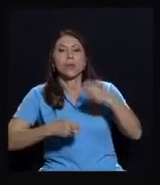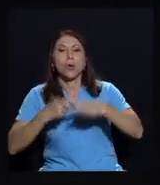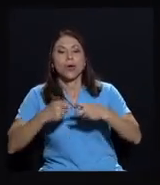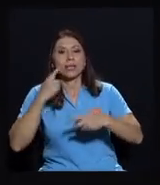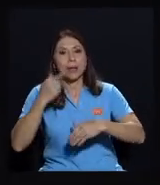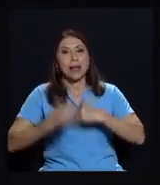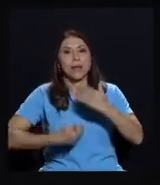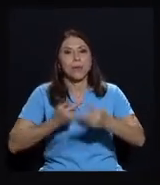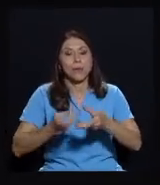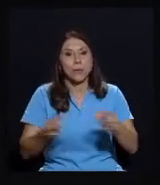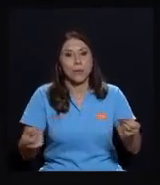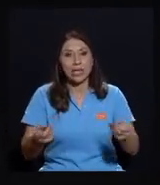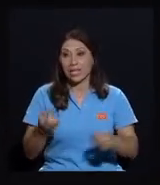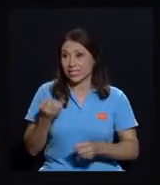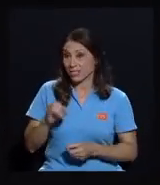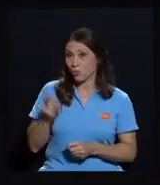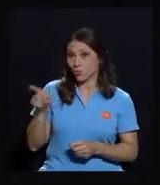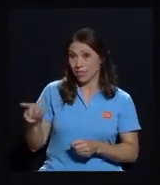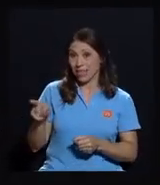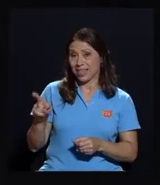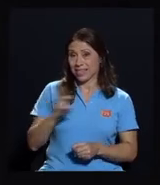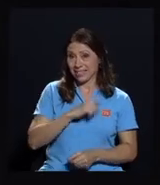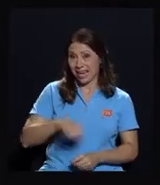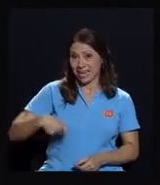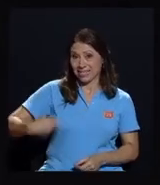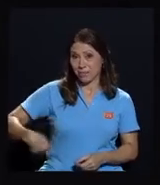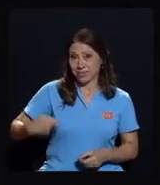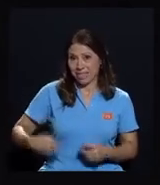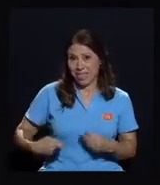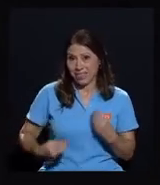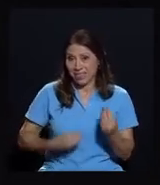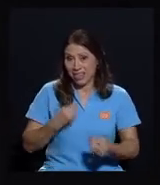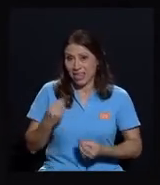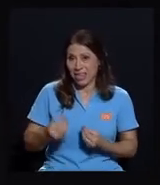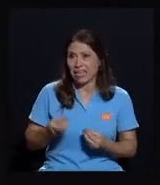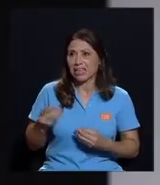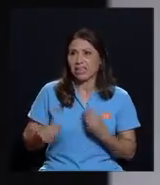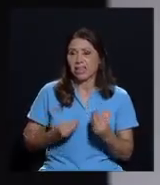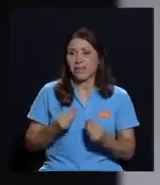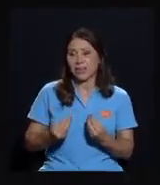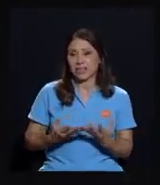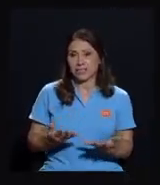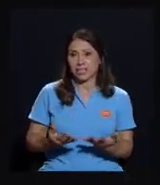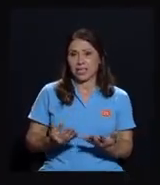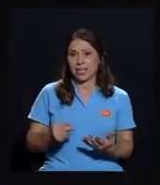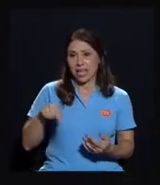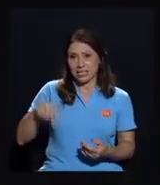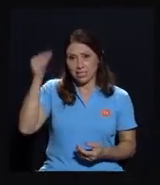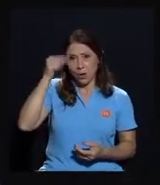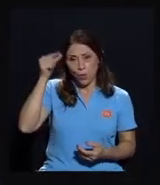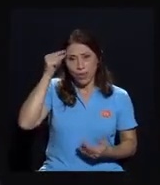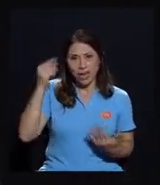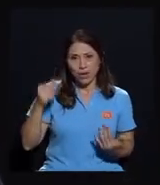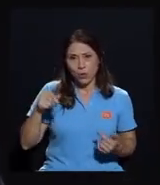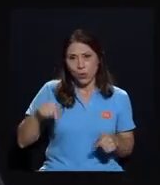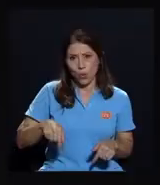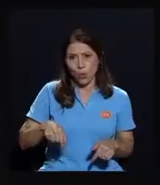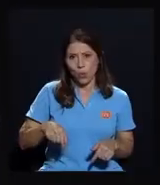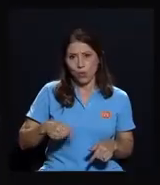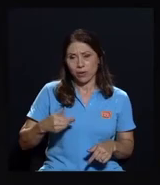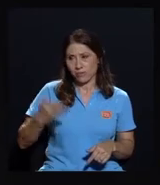adelante y llegar a ser presidente de la oposición este gobierno y vamos cerrando nos queda muy poco tiempo a los 100 días a los 100 días